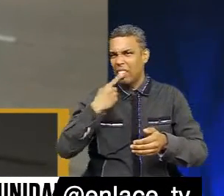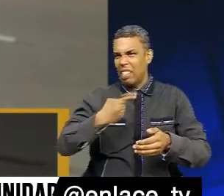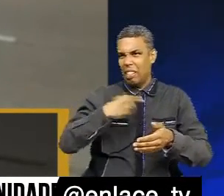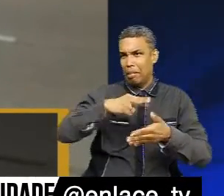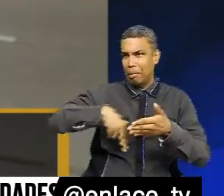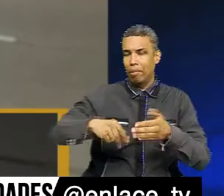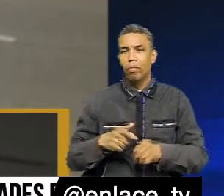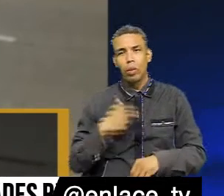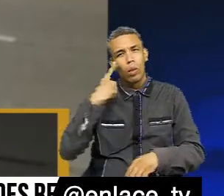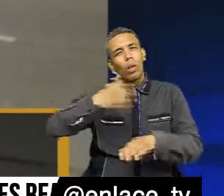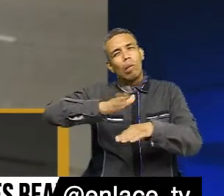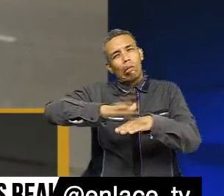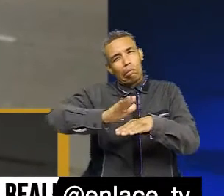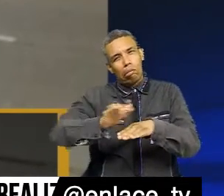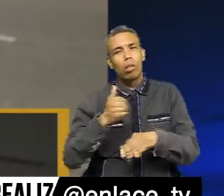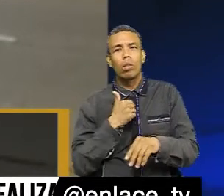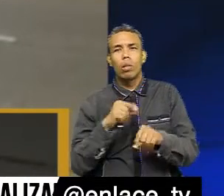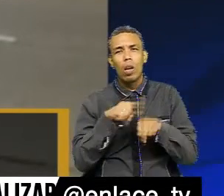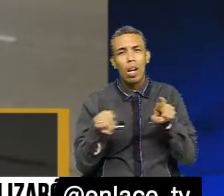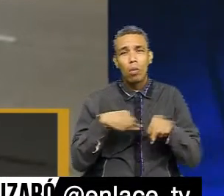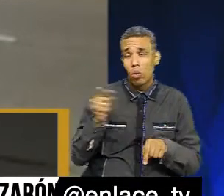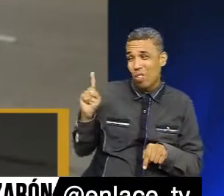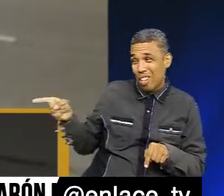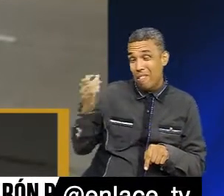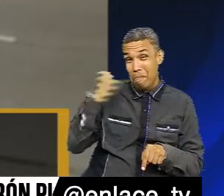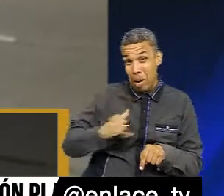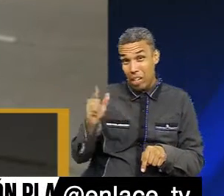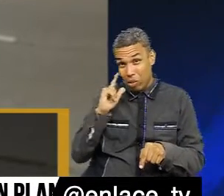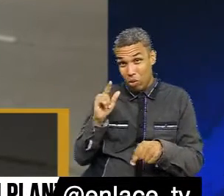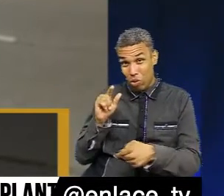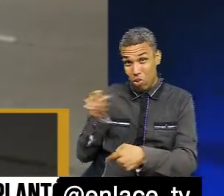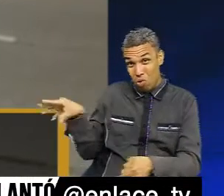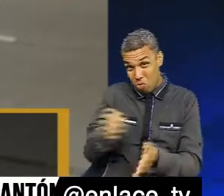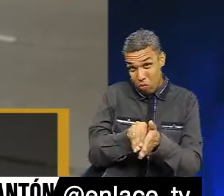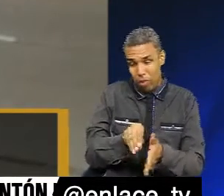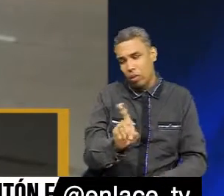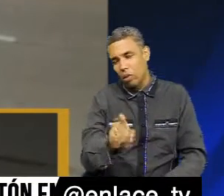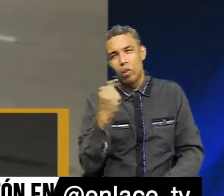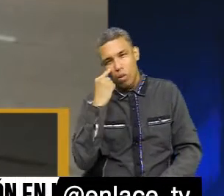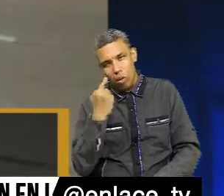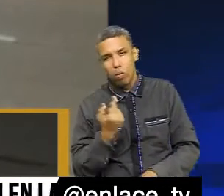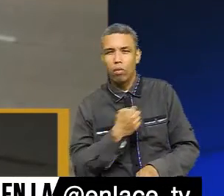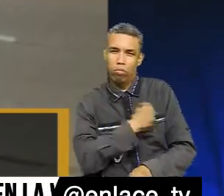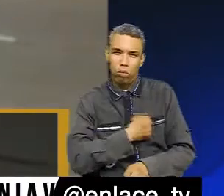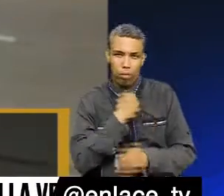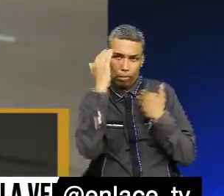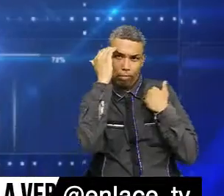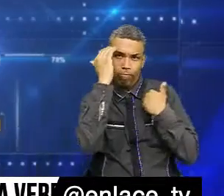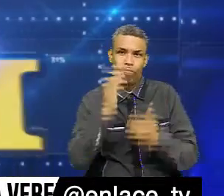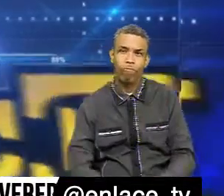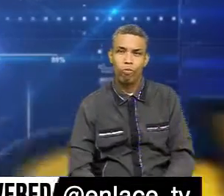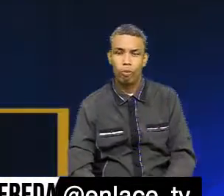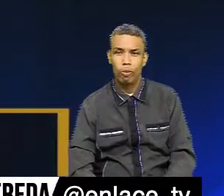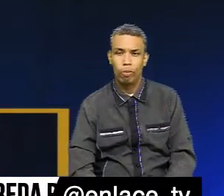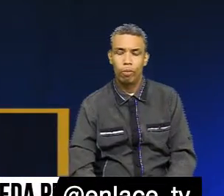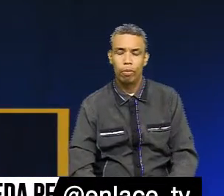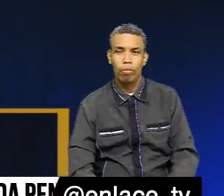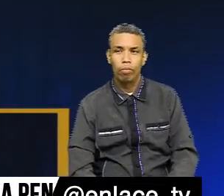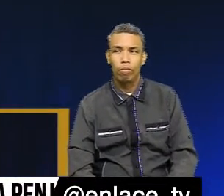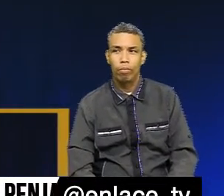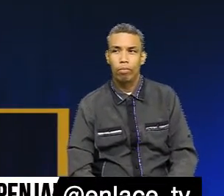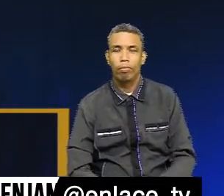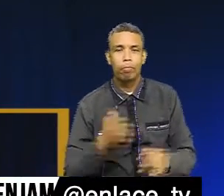el llamado de atención a personas como estas para que no sean rufinos y no les haga falta la cultura. Para